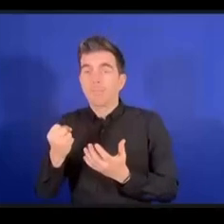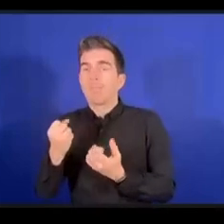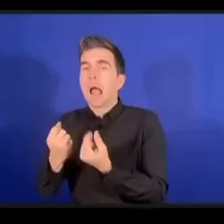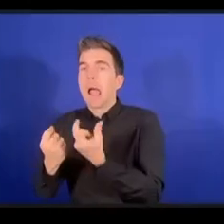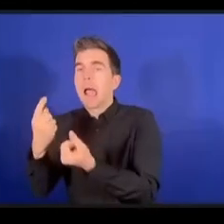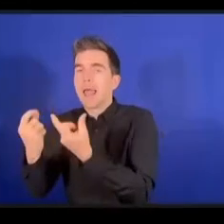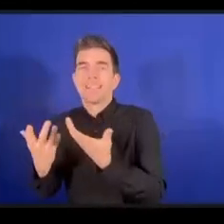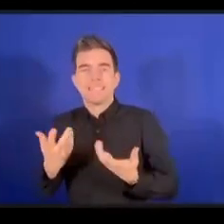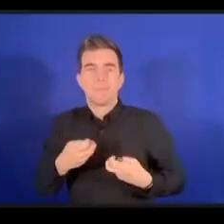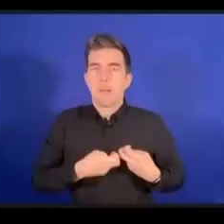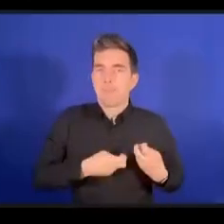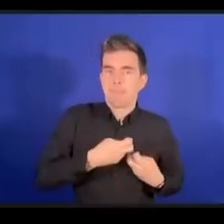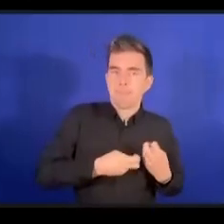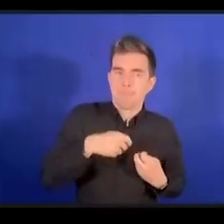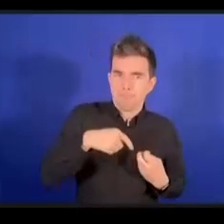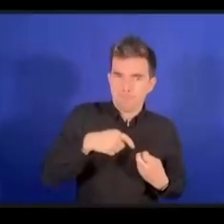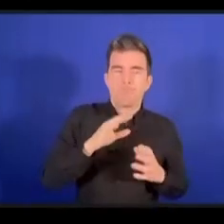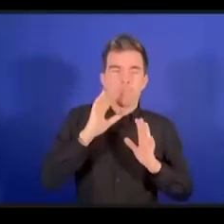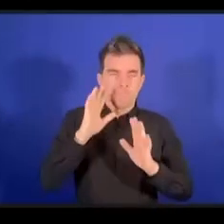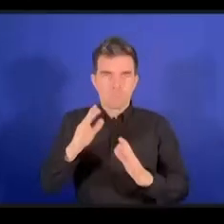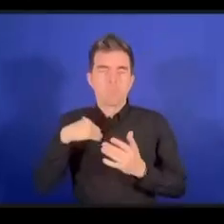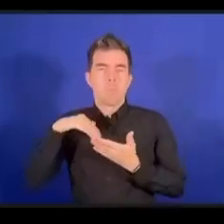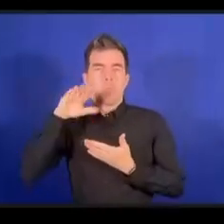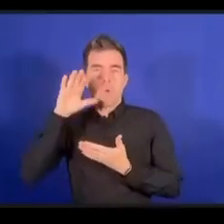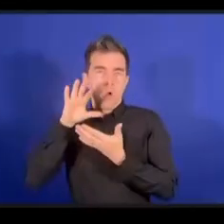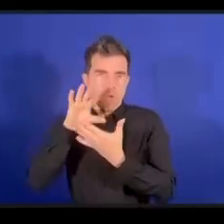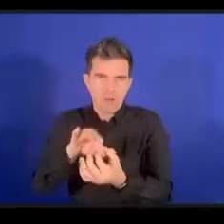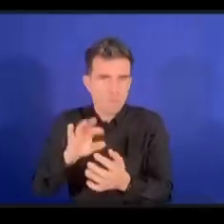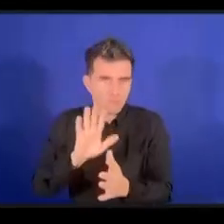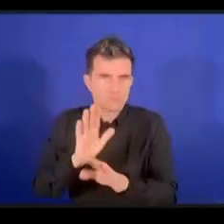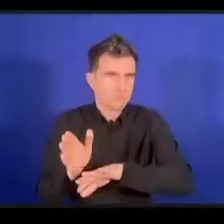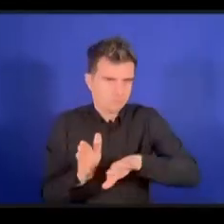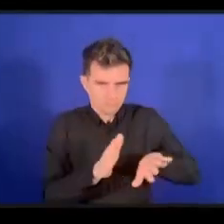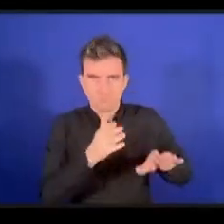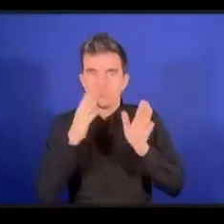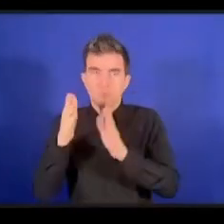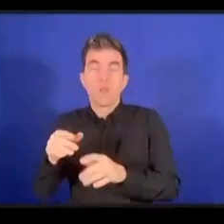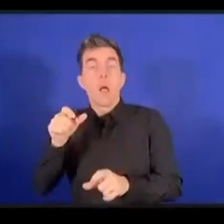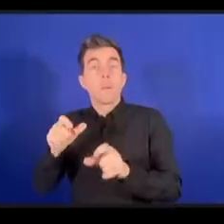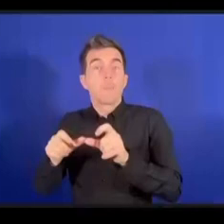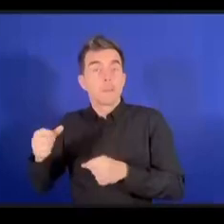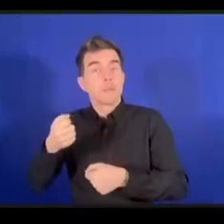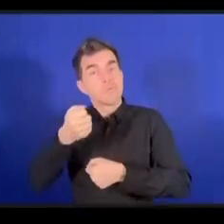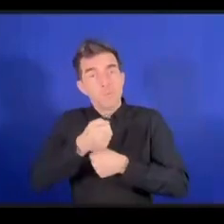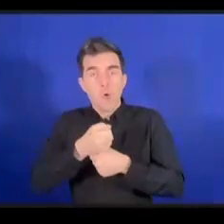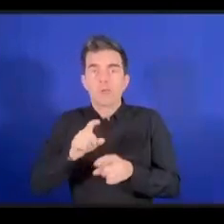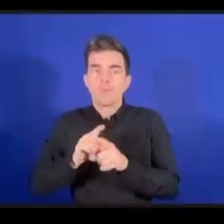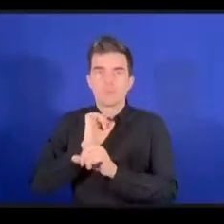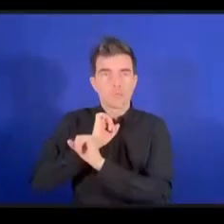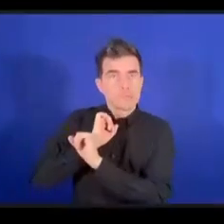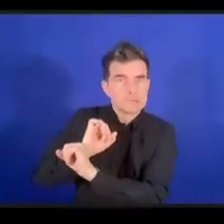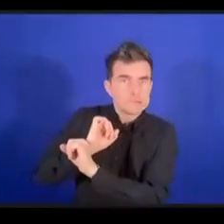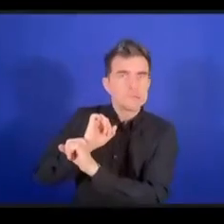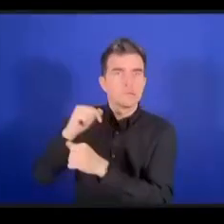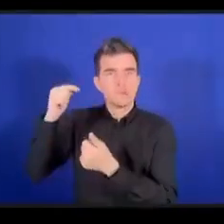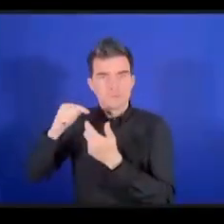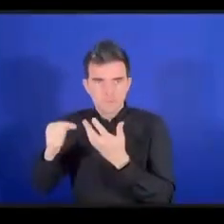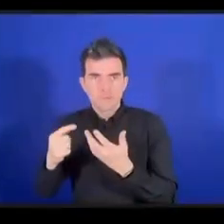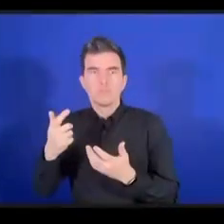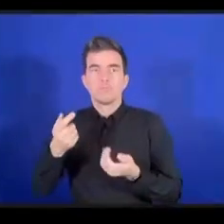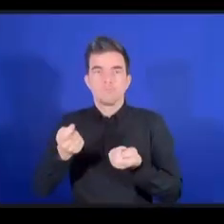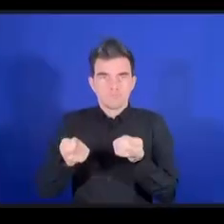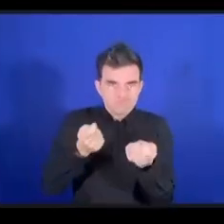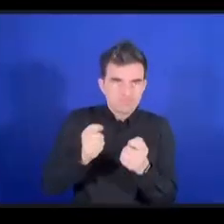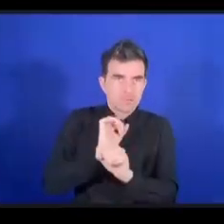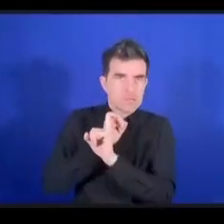que estacando de operaciones de seguridad o que planea la capacidad de las redes todos están ya han estado utilizando la Inteligencia artificial